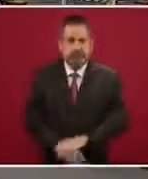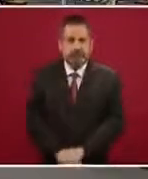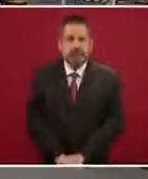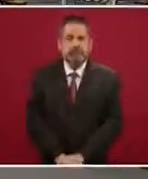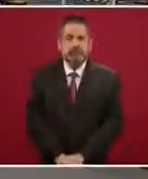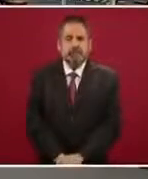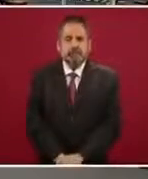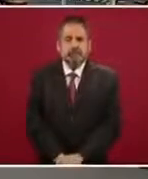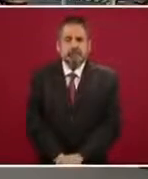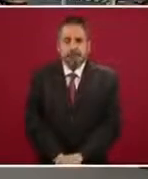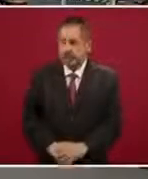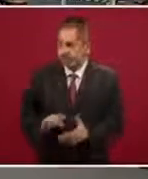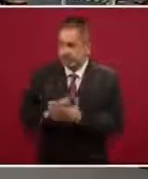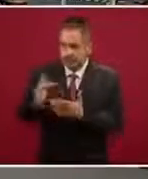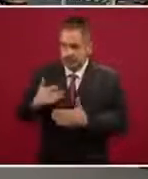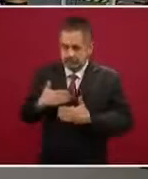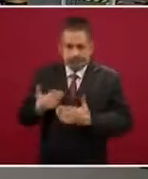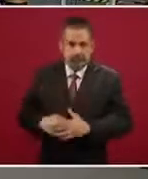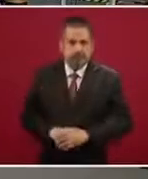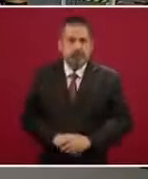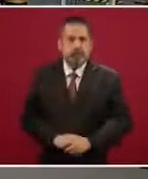presidente. Gracias por su confianza.